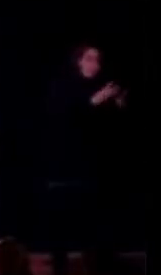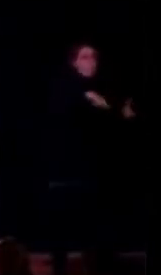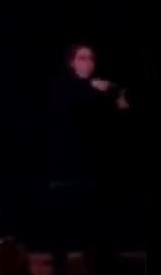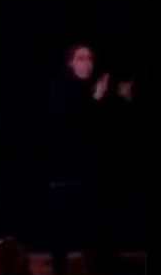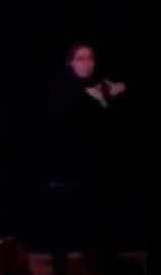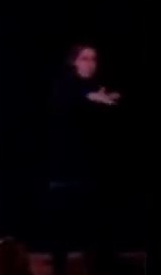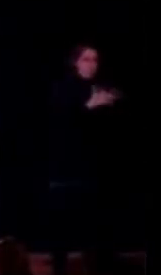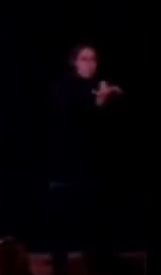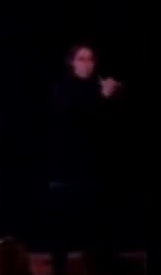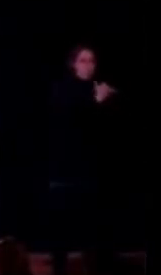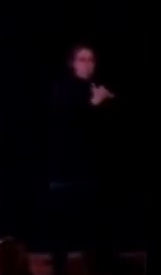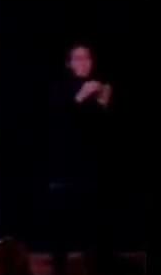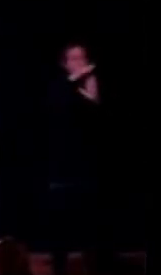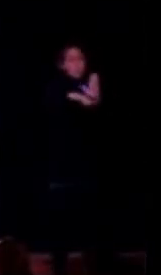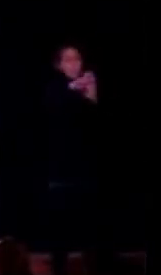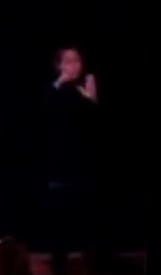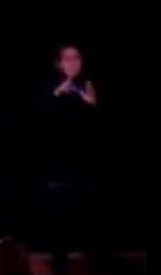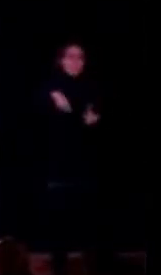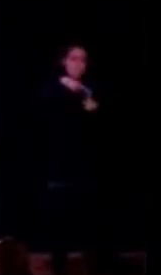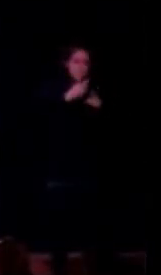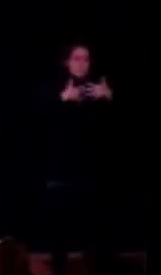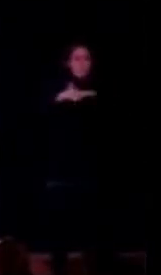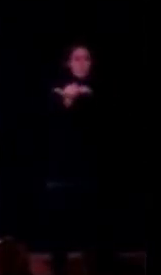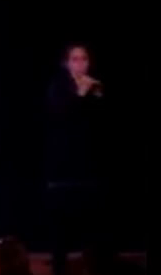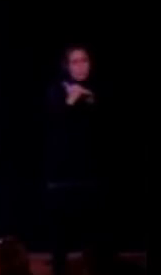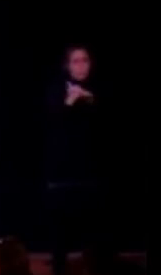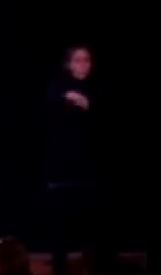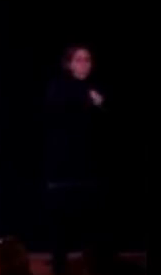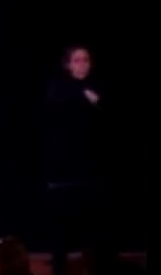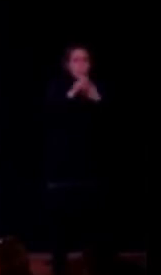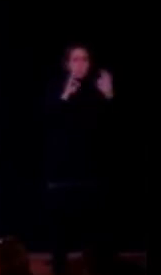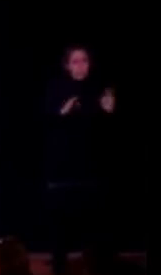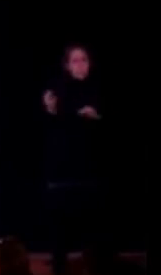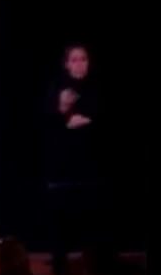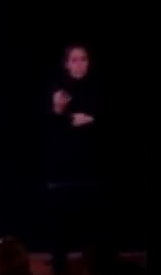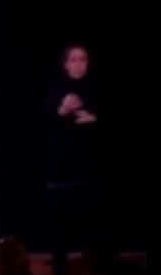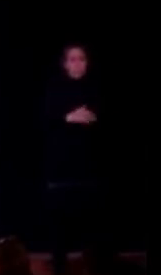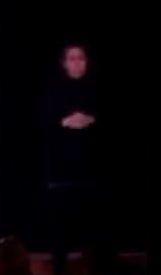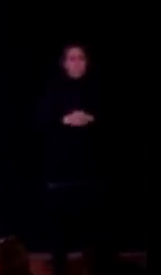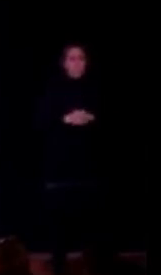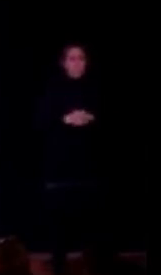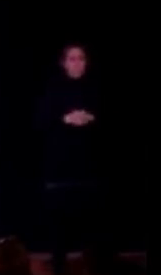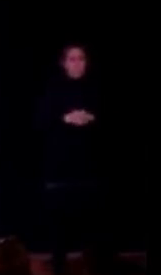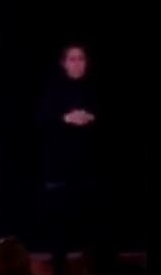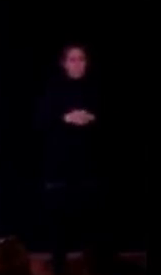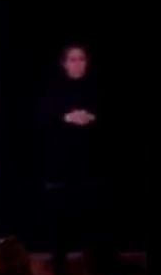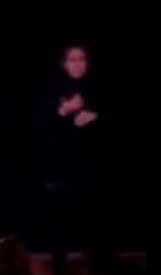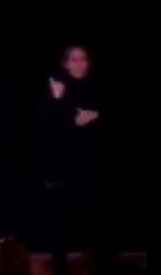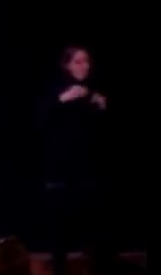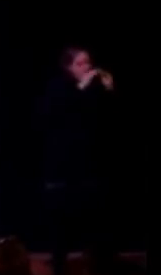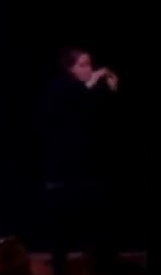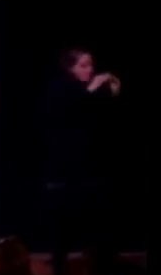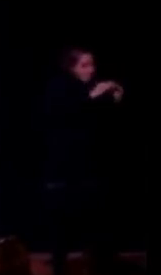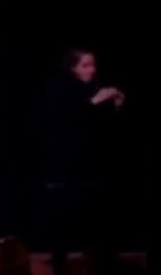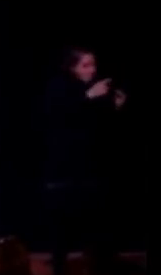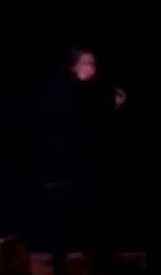los programas cuando se pongan en diseñen deben diseñarse de manera inclusiva es